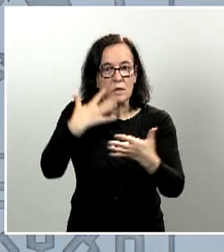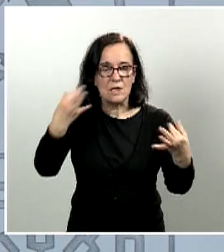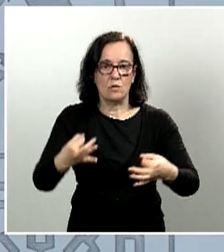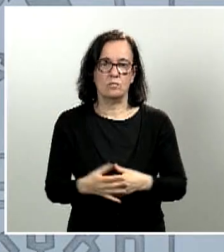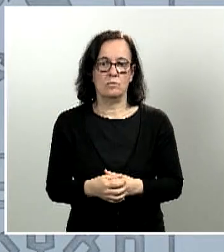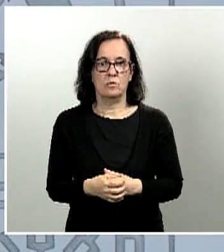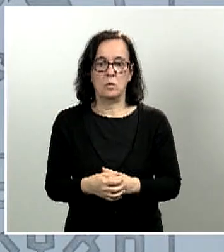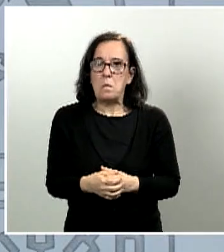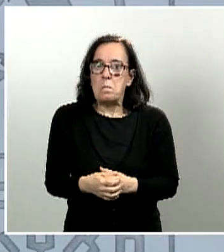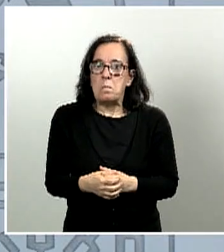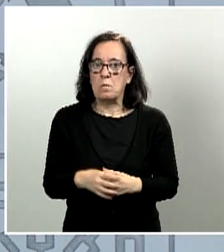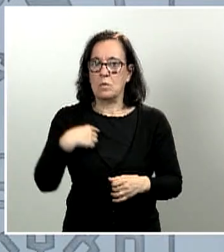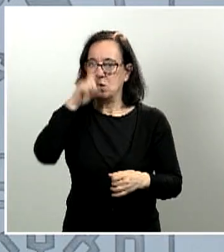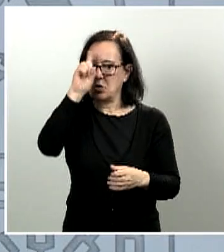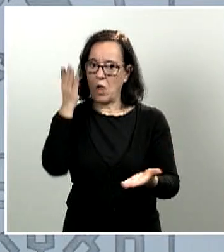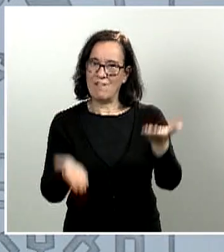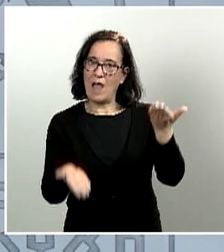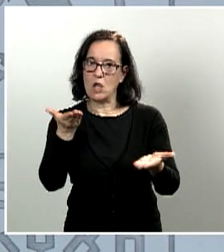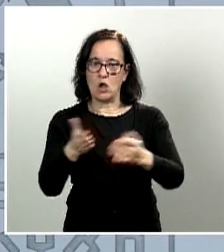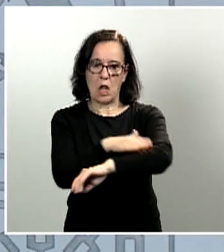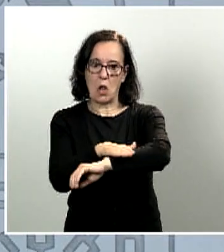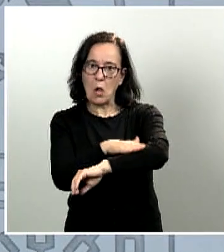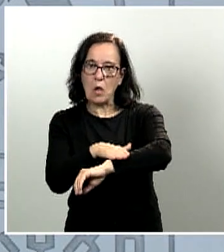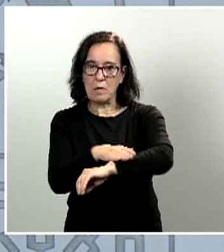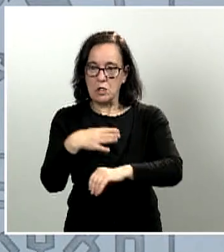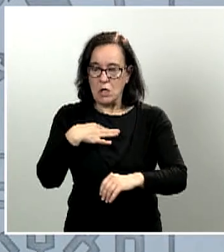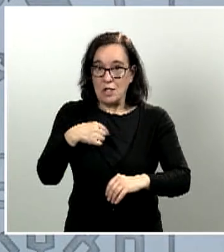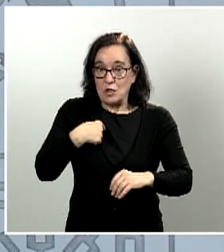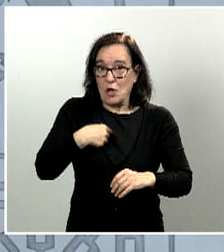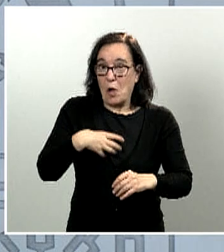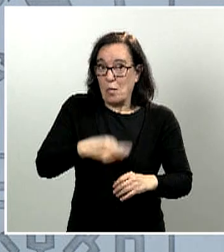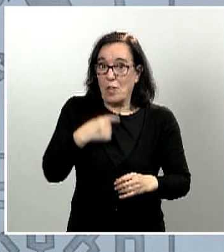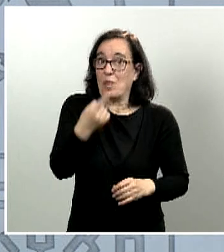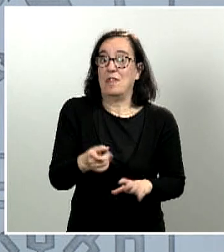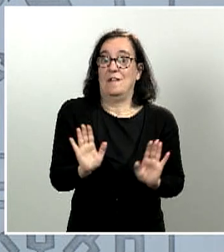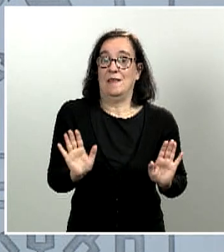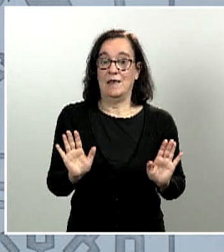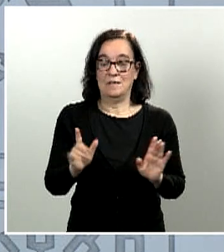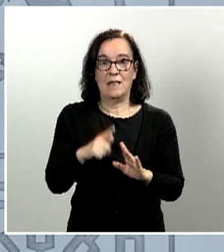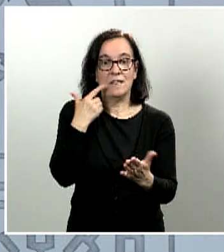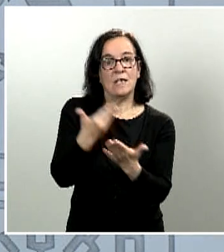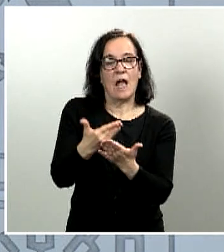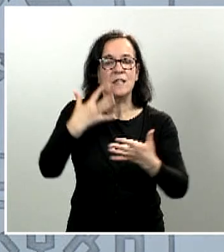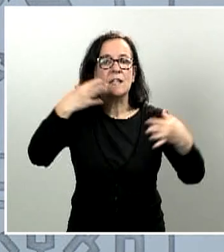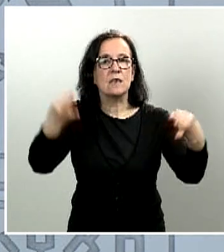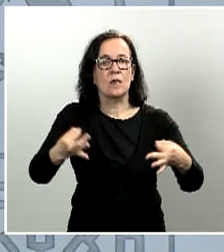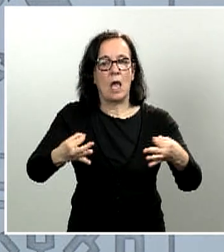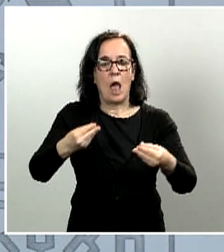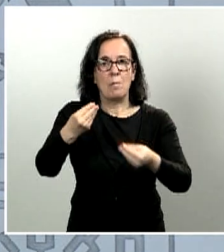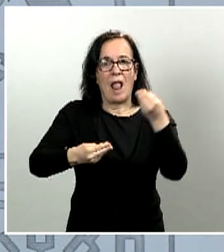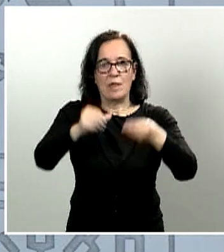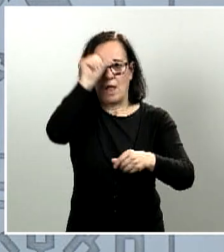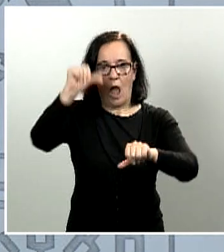Yo no sé lo que valora el Gobierno. Sí que puedo decirles lo de la garantía de seguridad para hacer una autopsia.